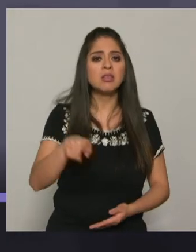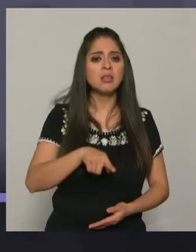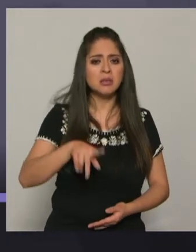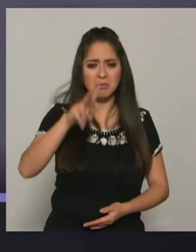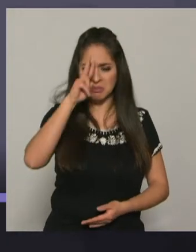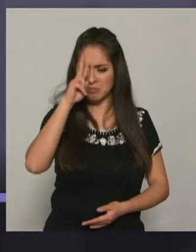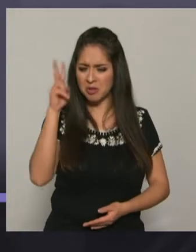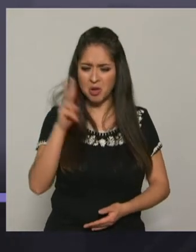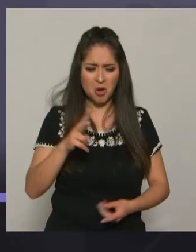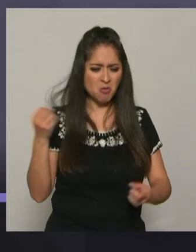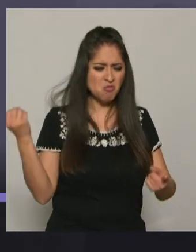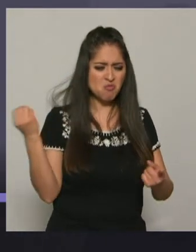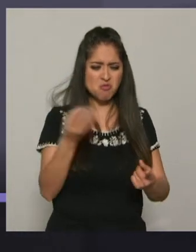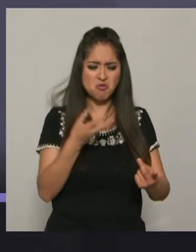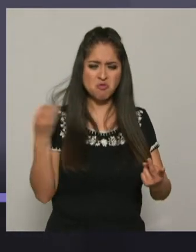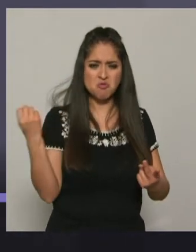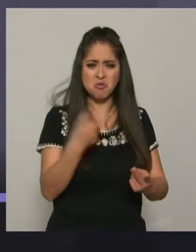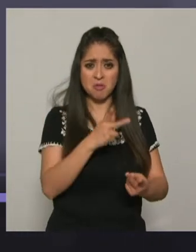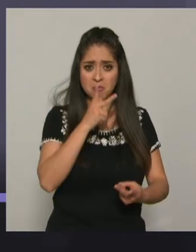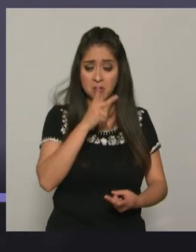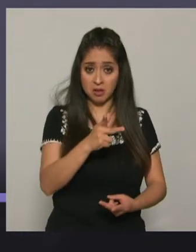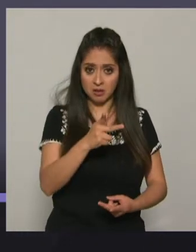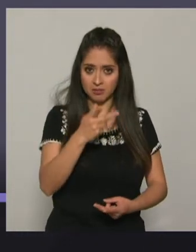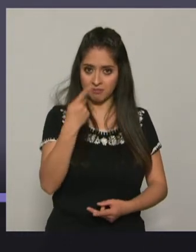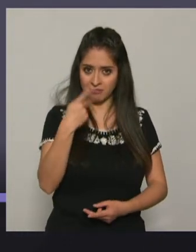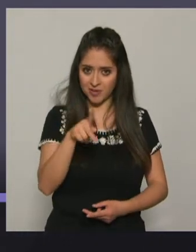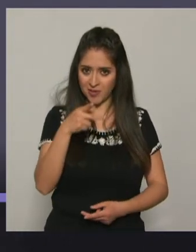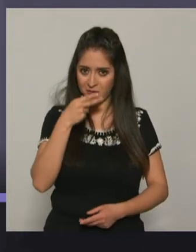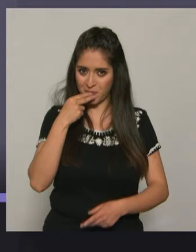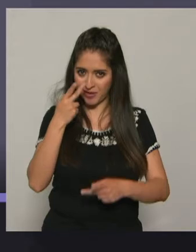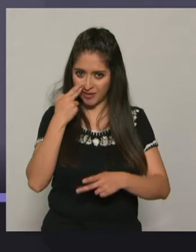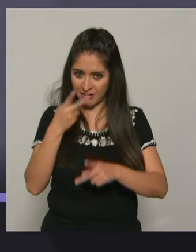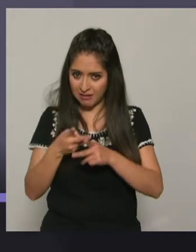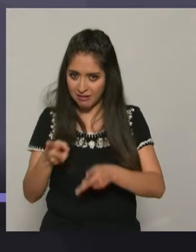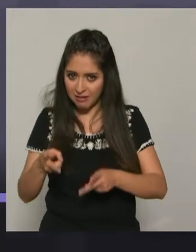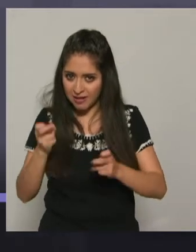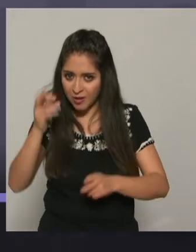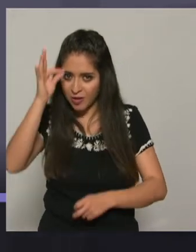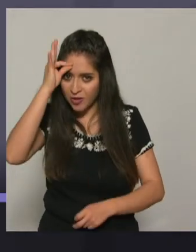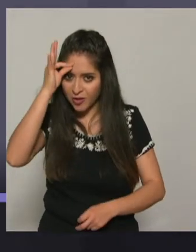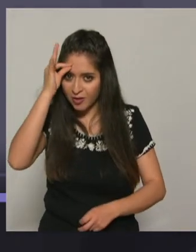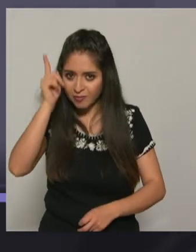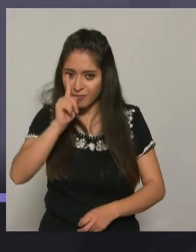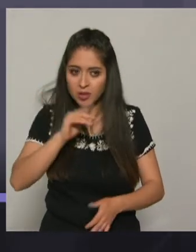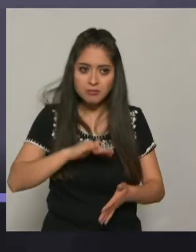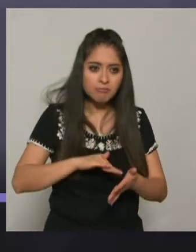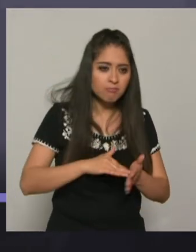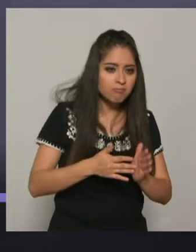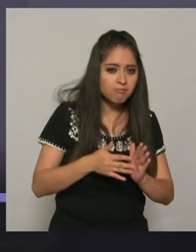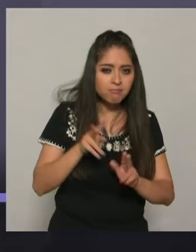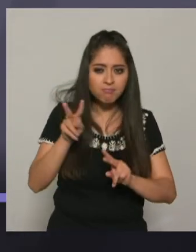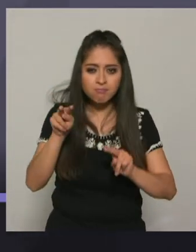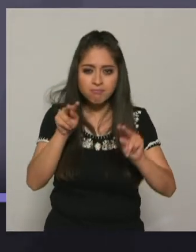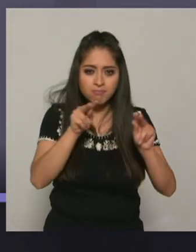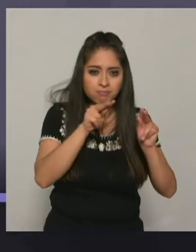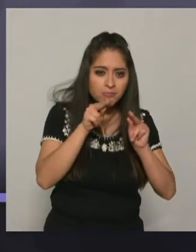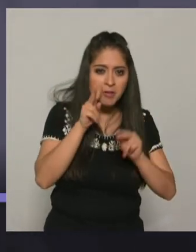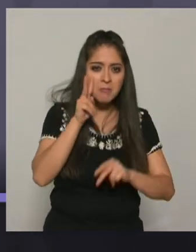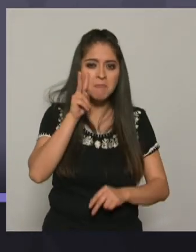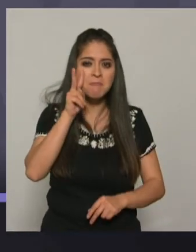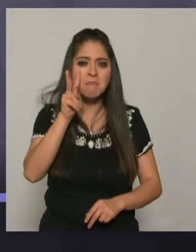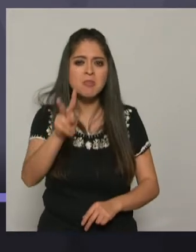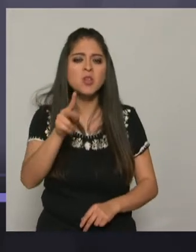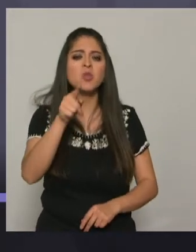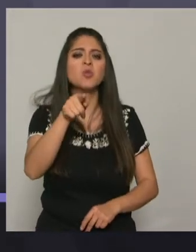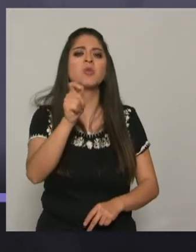peores calificativos, pero no es tonto y nos está cazando y está pendiente qué